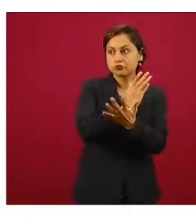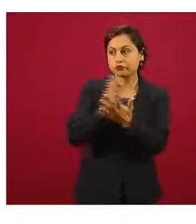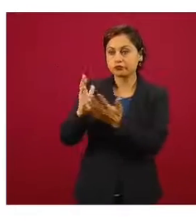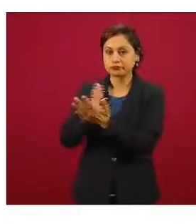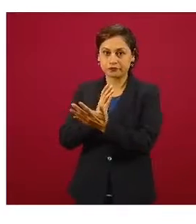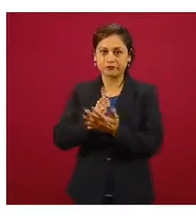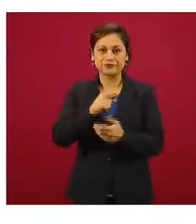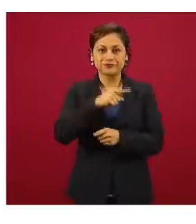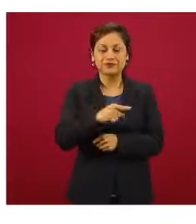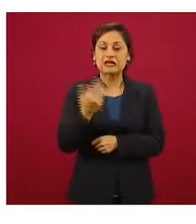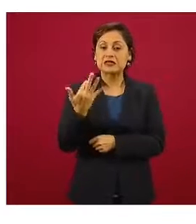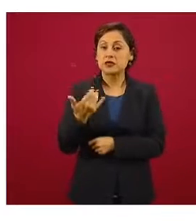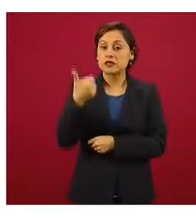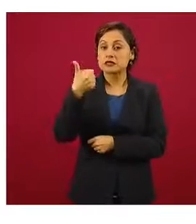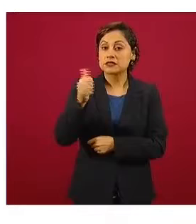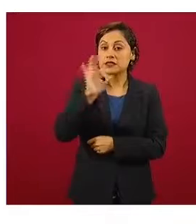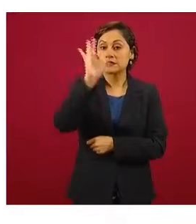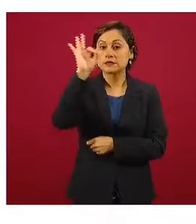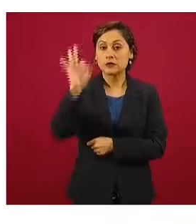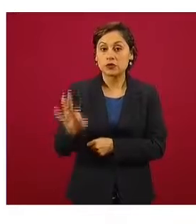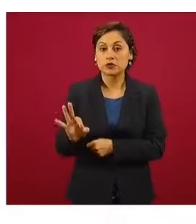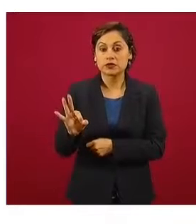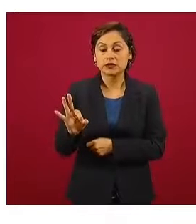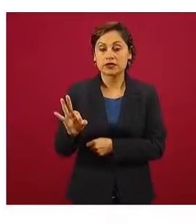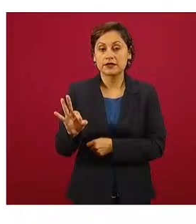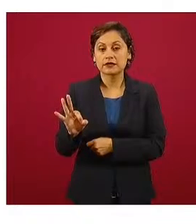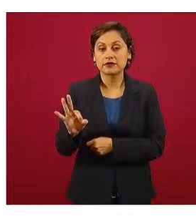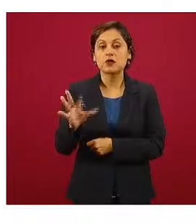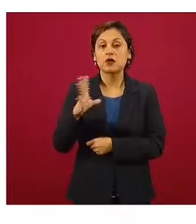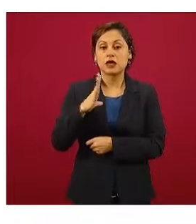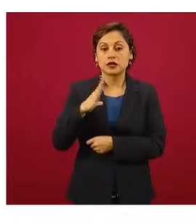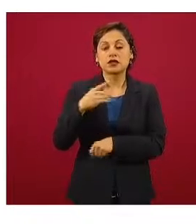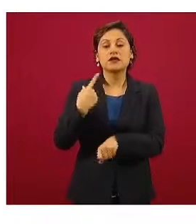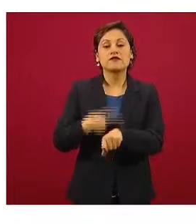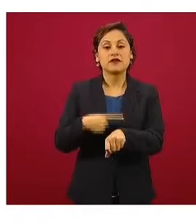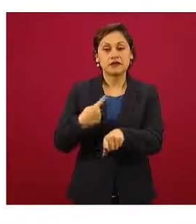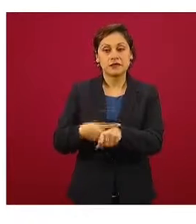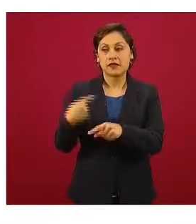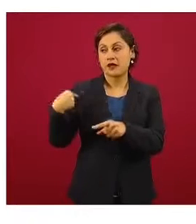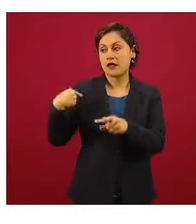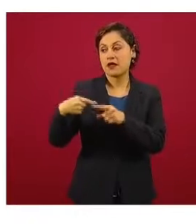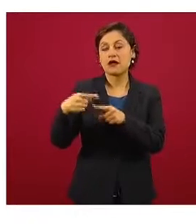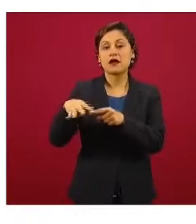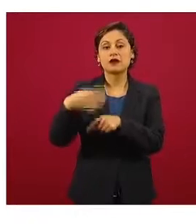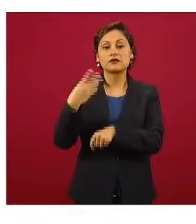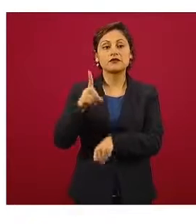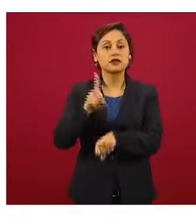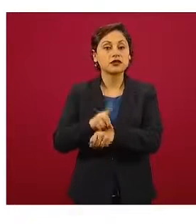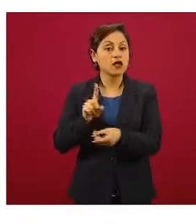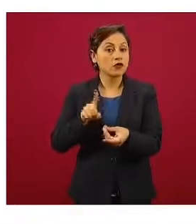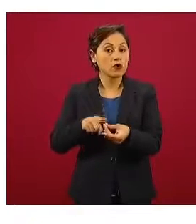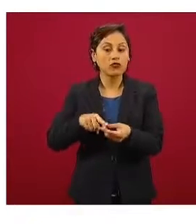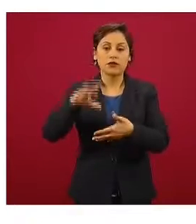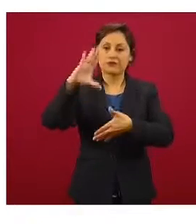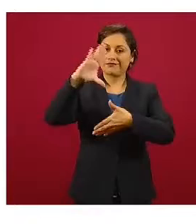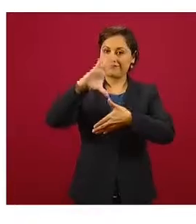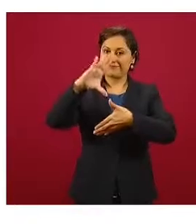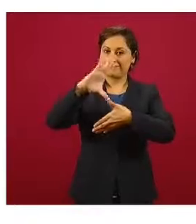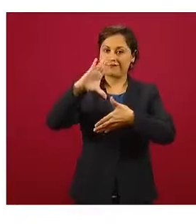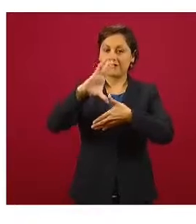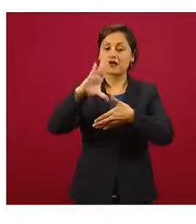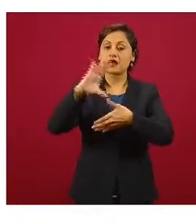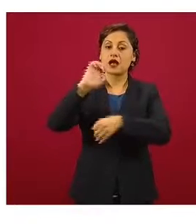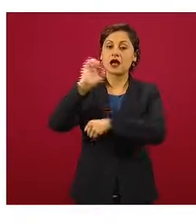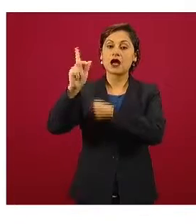donde 56% está la epidemia activa, la de los últimos 14 días, en la región de América.